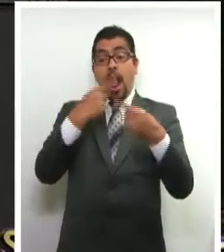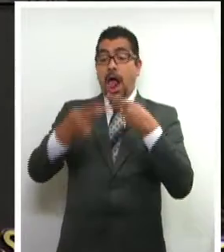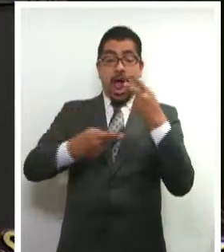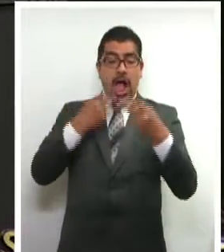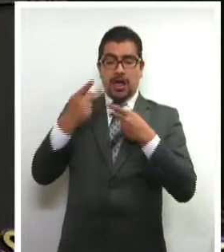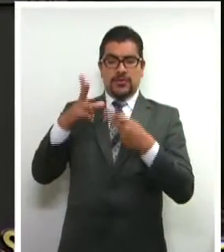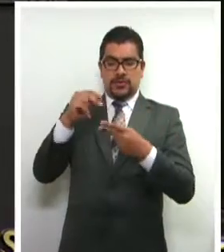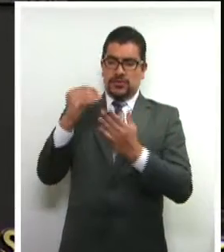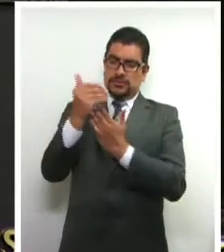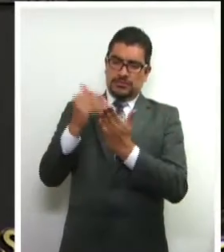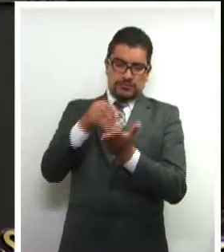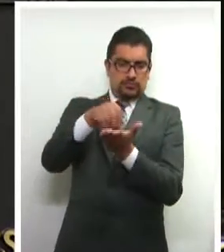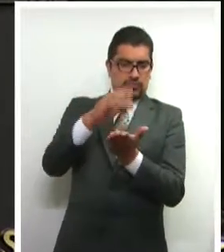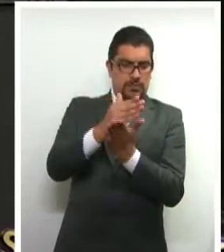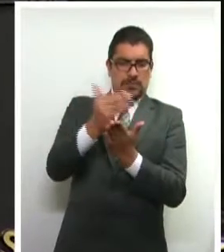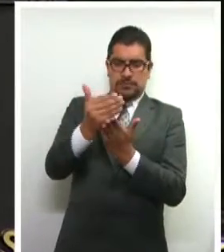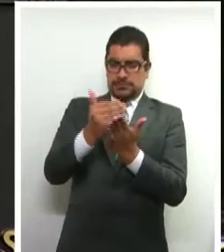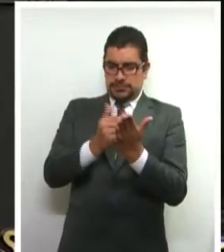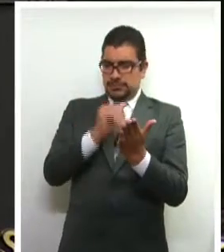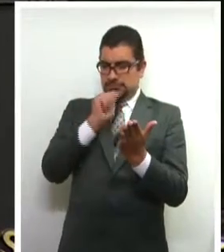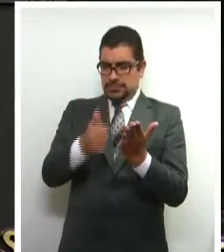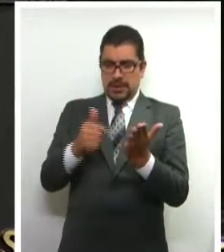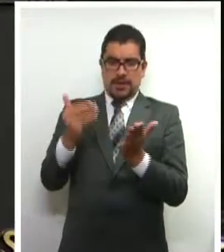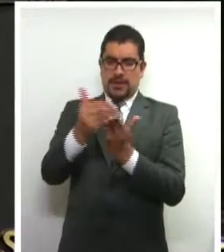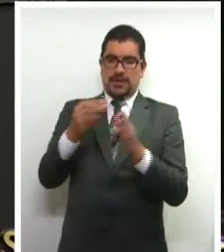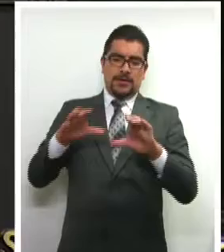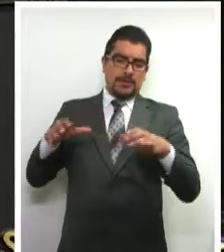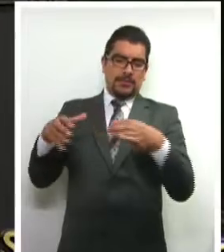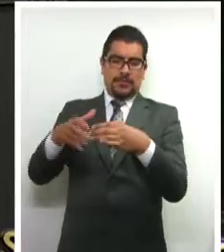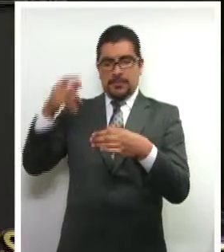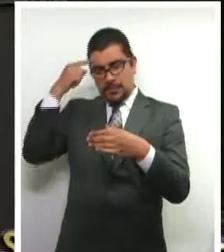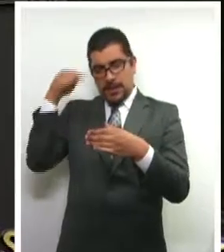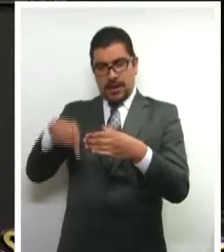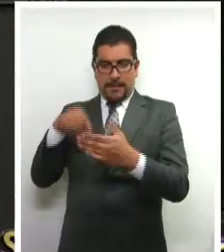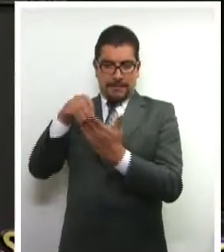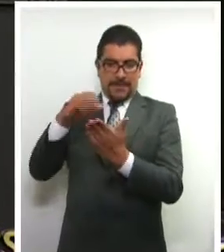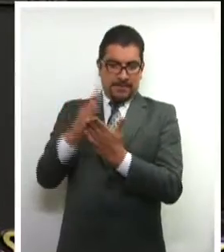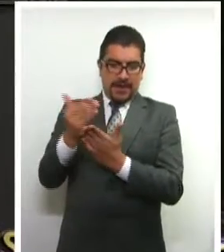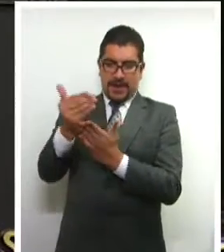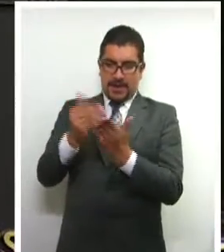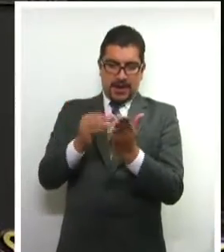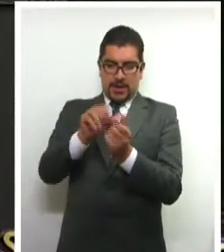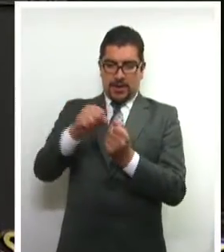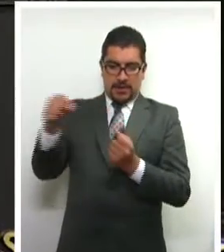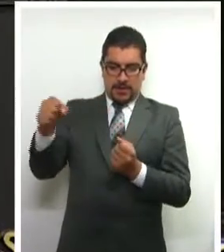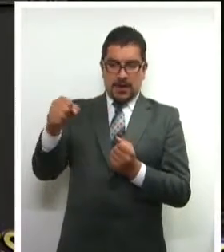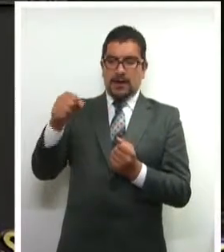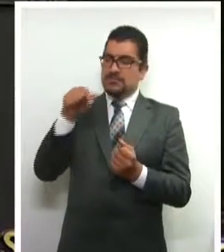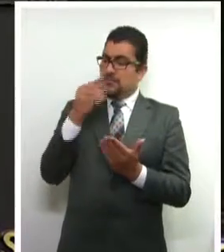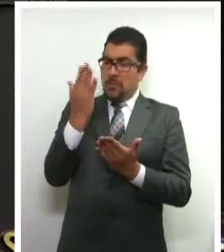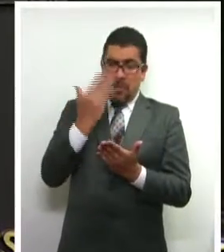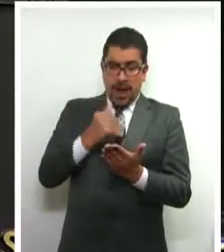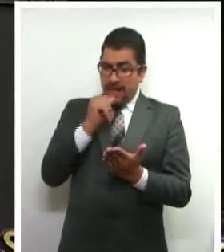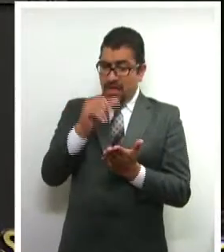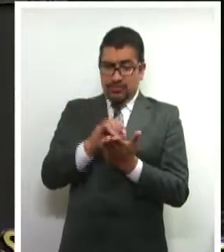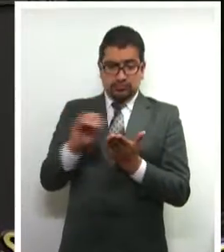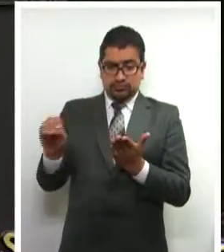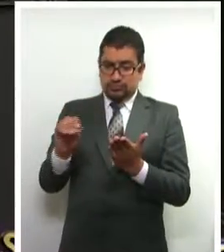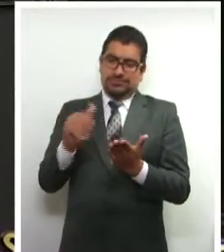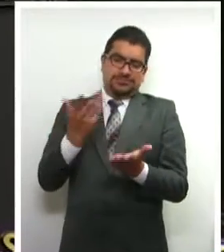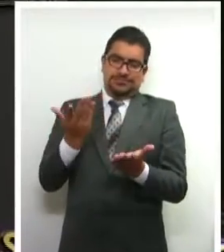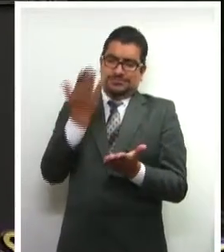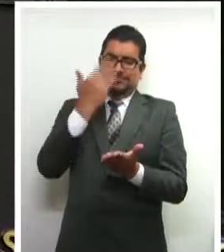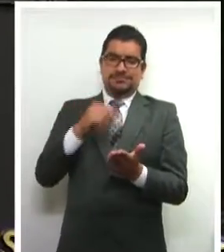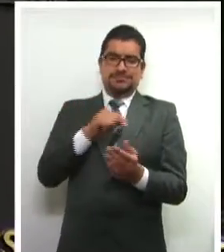queda plasmada esta coordinación en la propia Constitución, no se va a llevar a